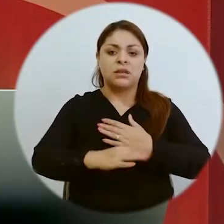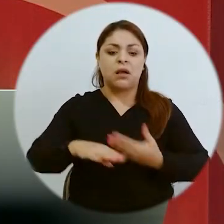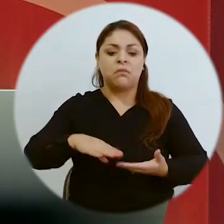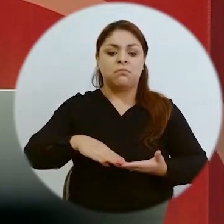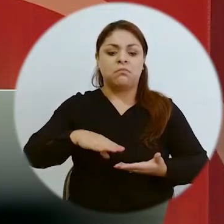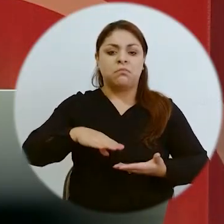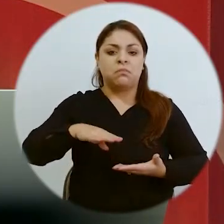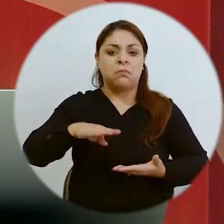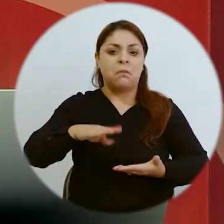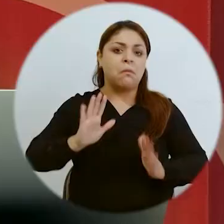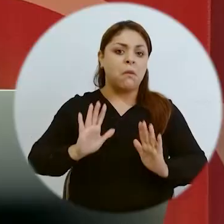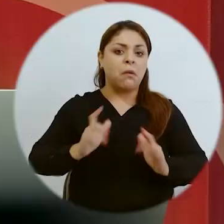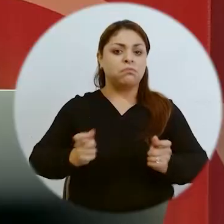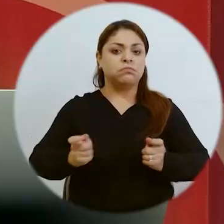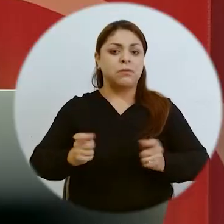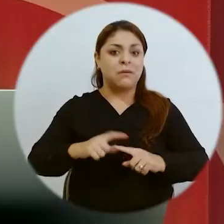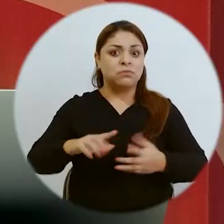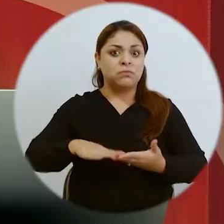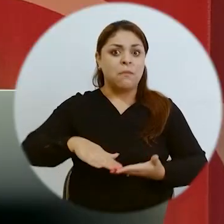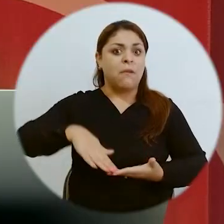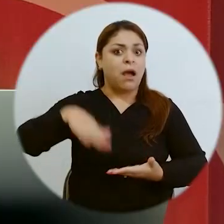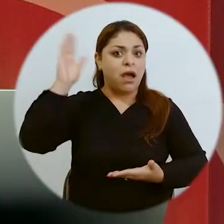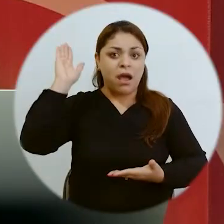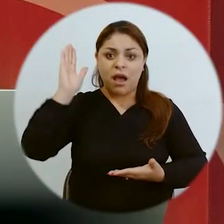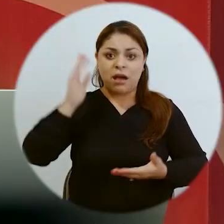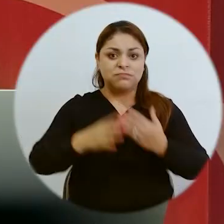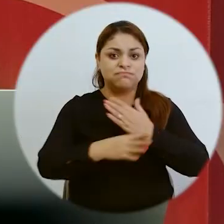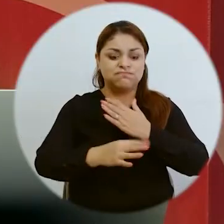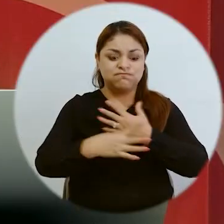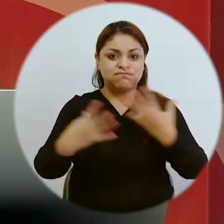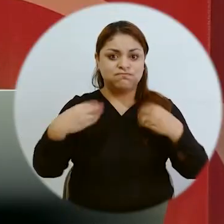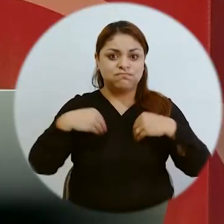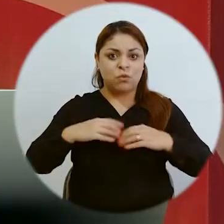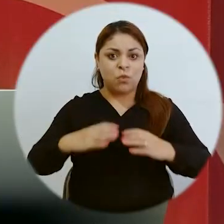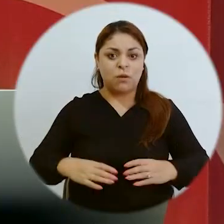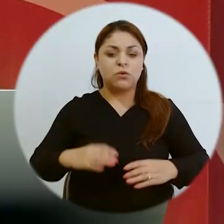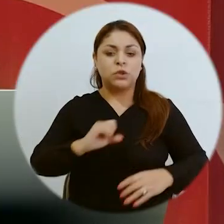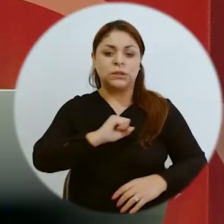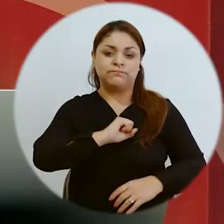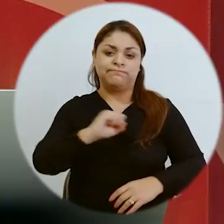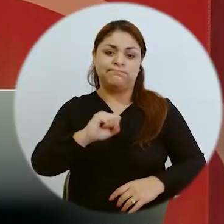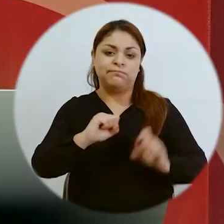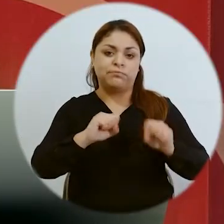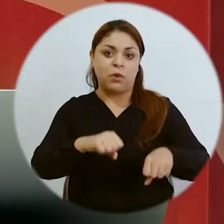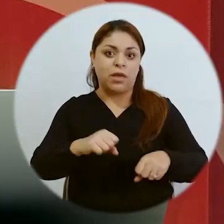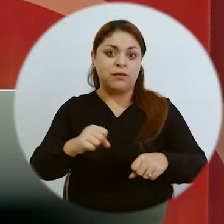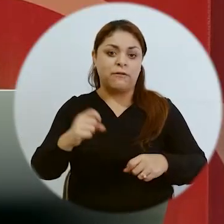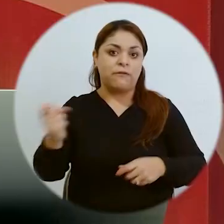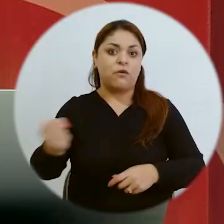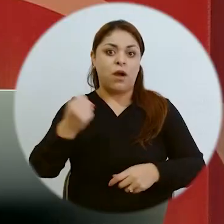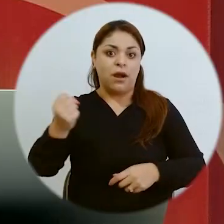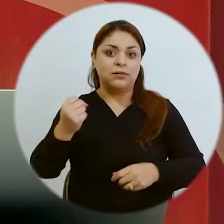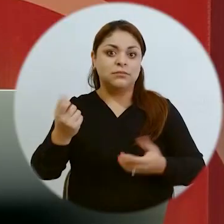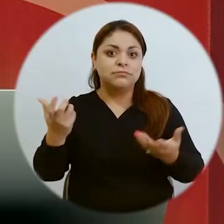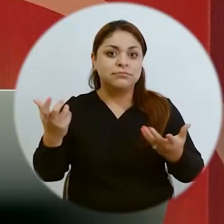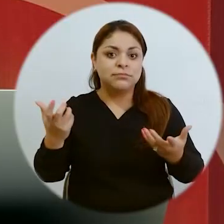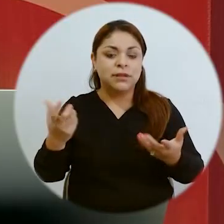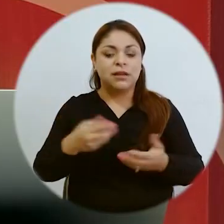pero es administrable. Pero si ya está muy alto, los números que uno se compra en la lotería para un infarto son mucho mayores, ¿verdad? Y